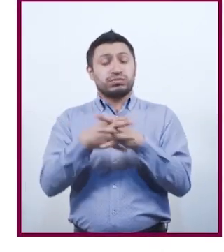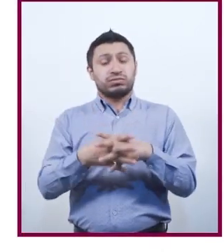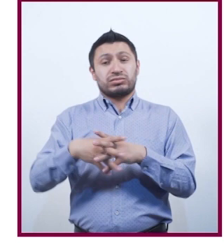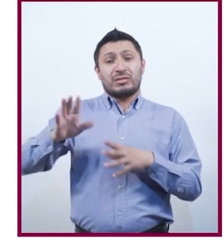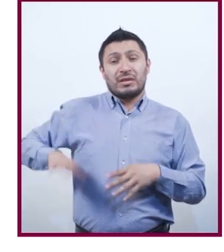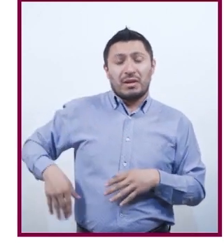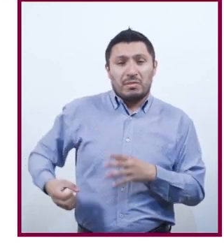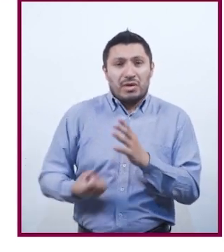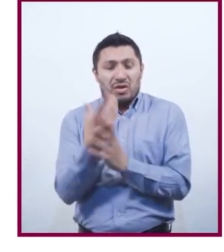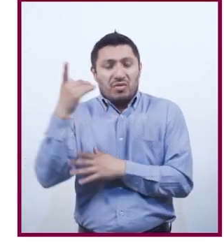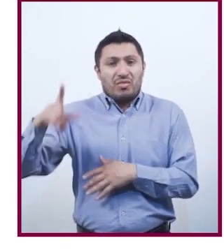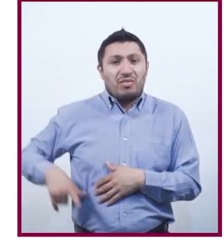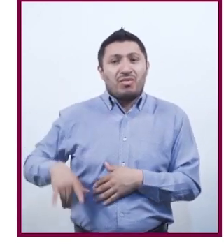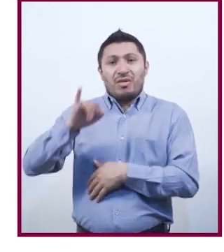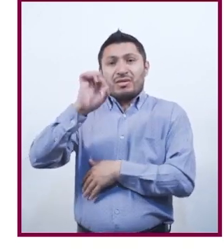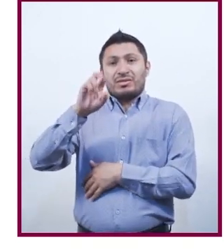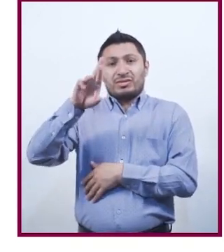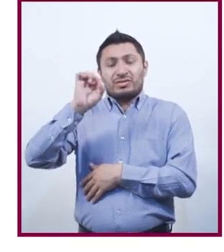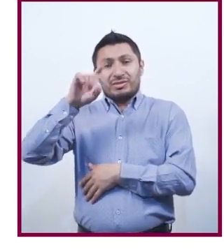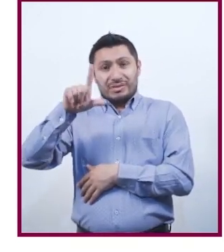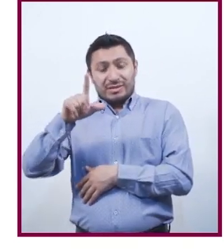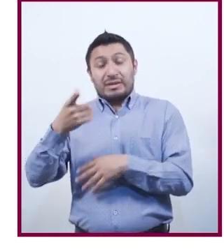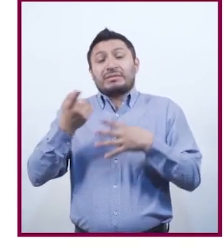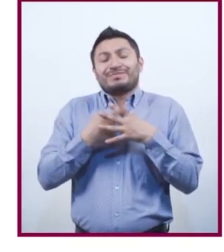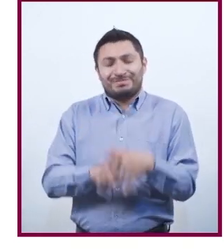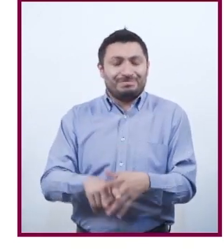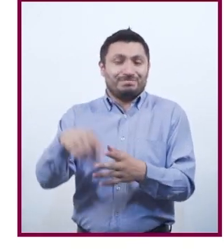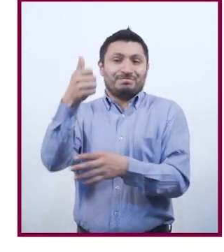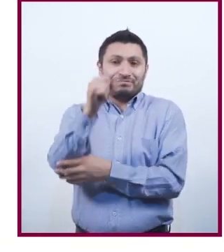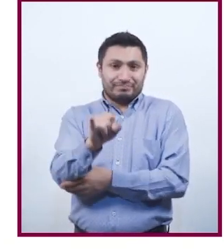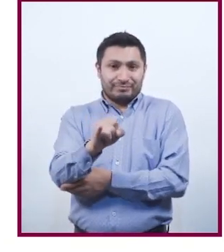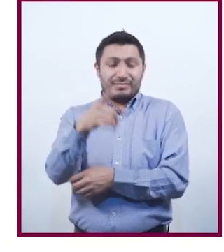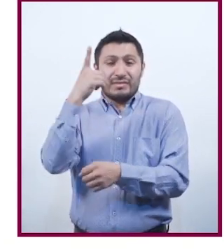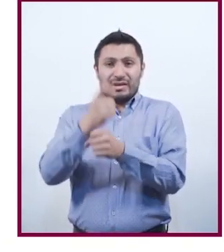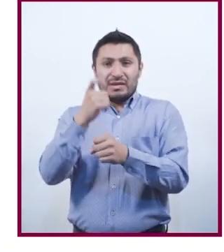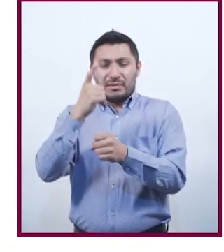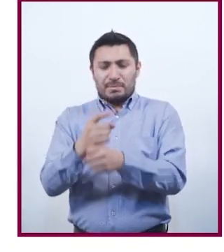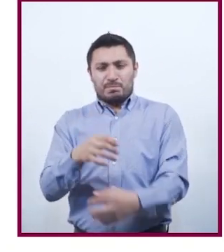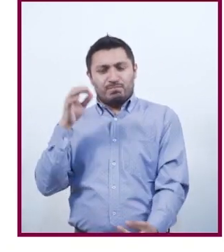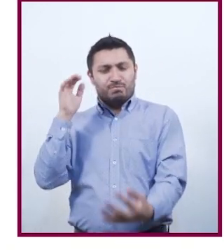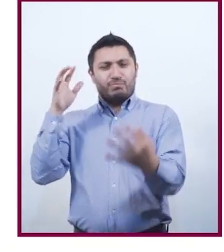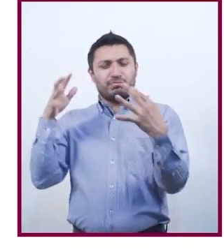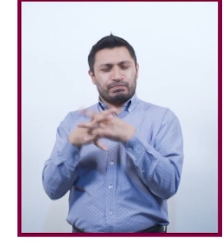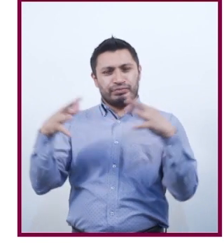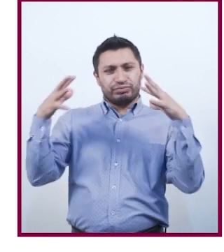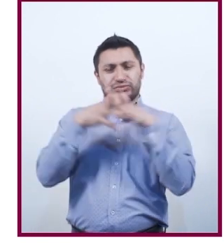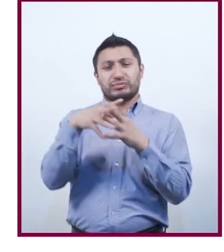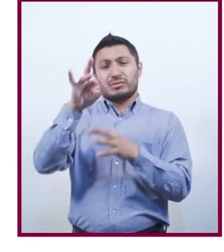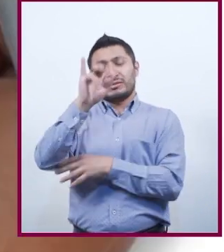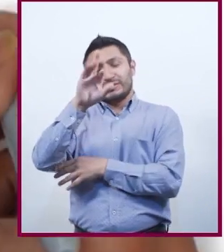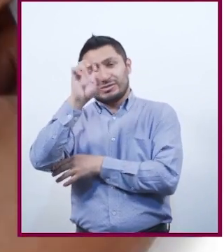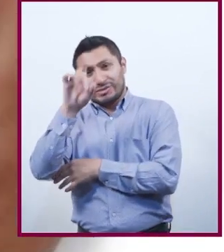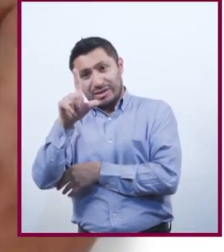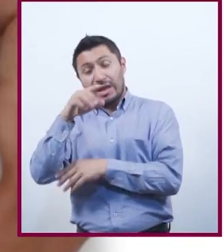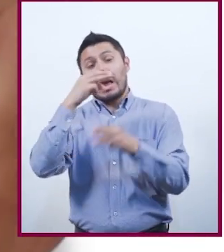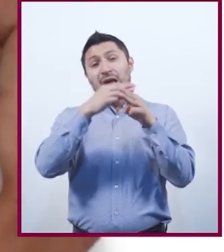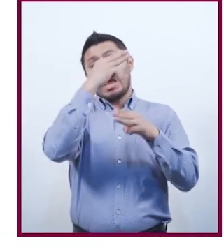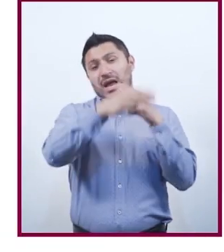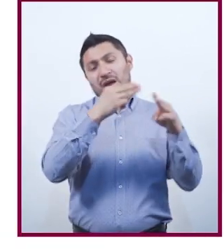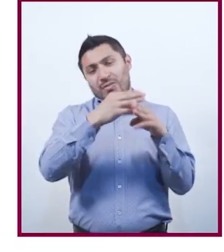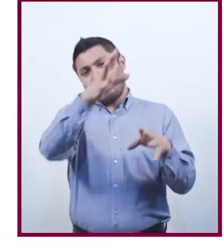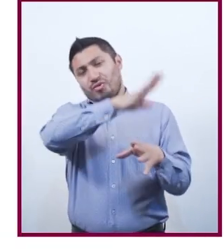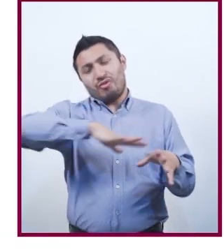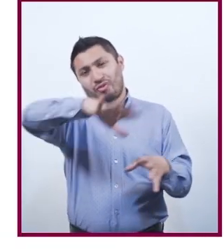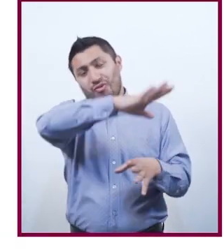declaran la guerra al recién creado Estado de Israel. Inicia, de esta forma, el primer enfrentamiento entre israelíes y